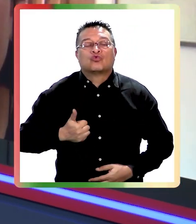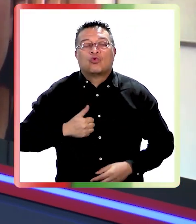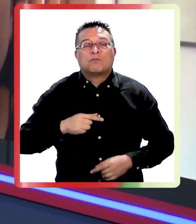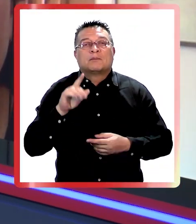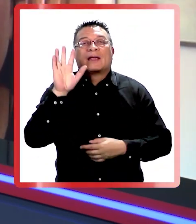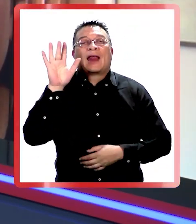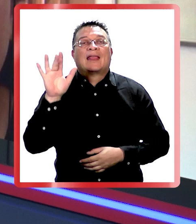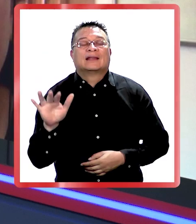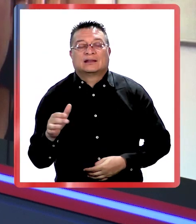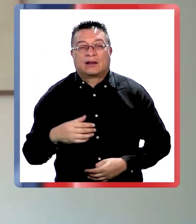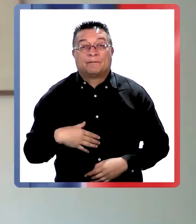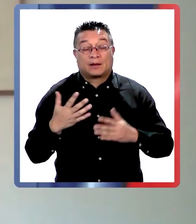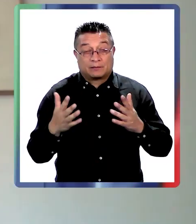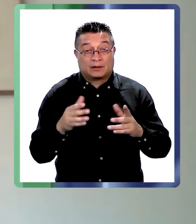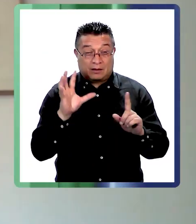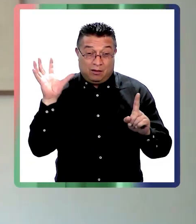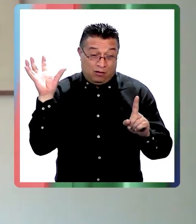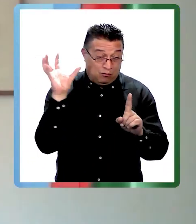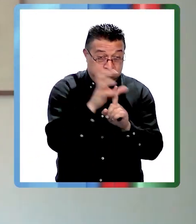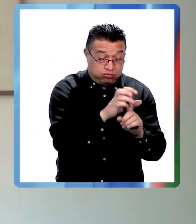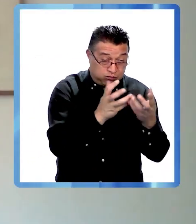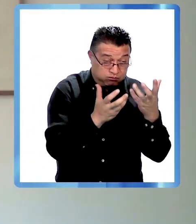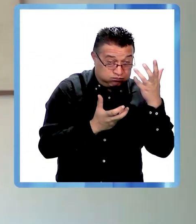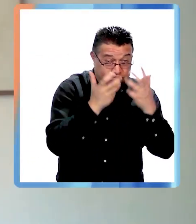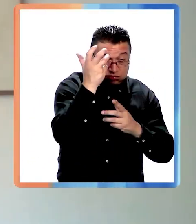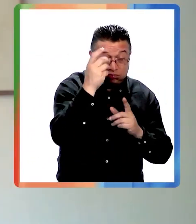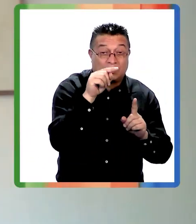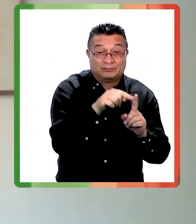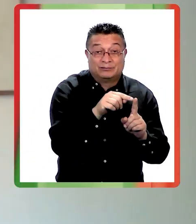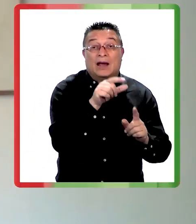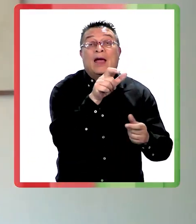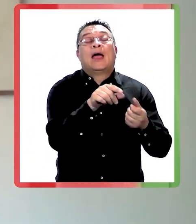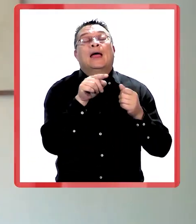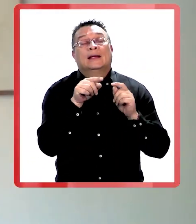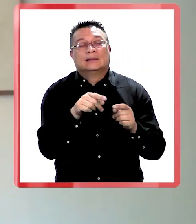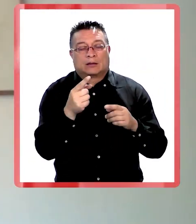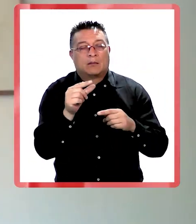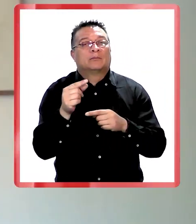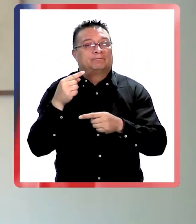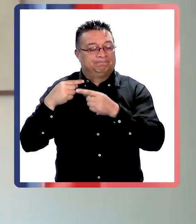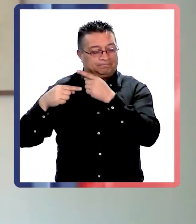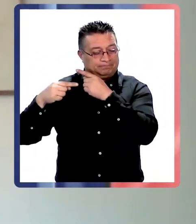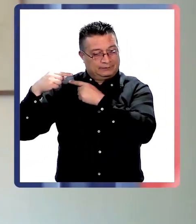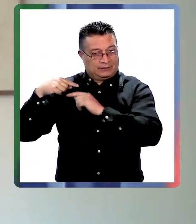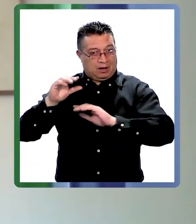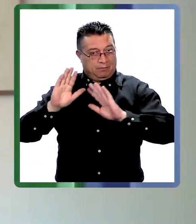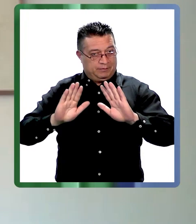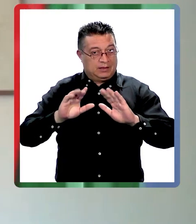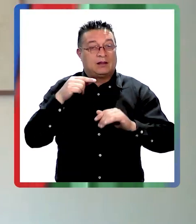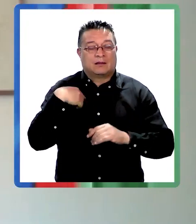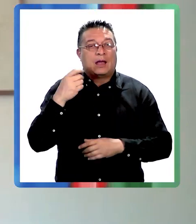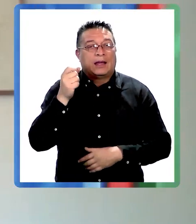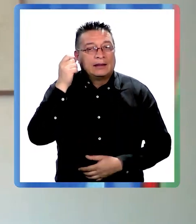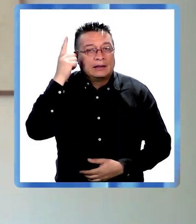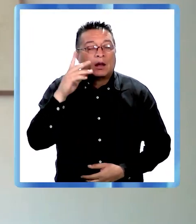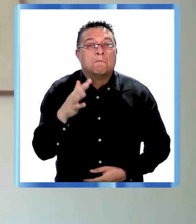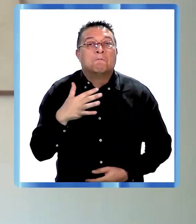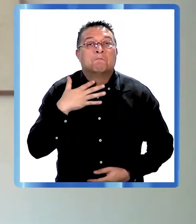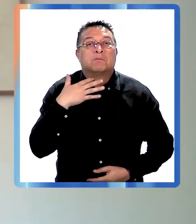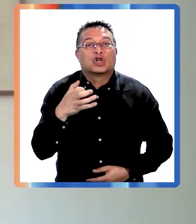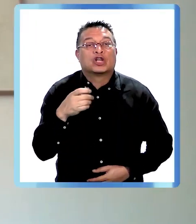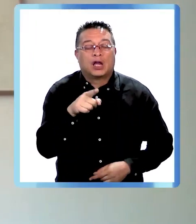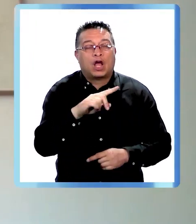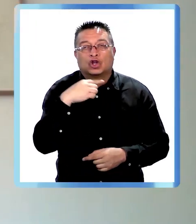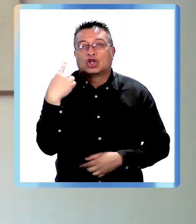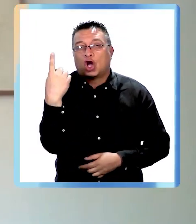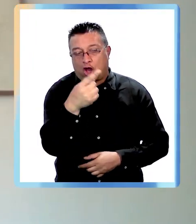cumplen esta característica? Para hablar de los linchamientos tenemos que ir un poquitito más atrás, ¿no es cierto? Y es tratar de entender por qué ese